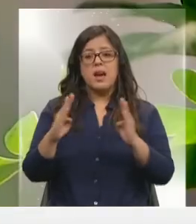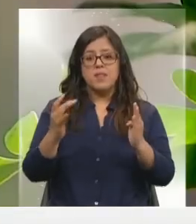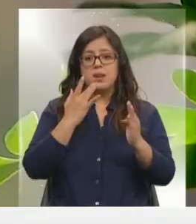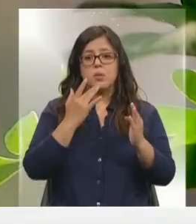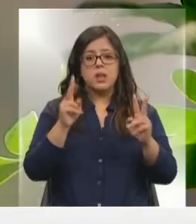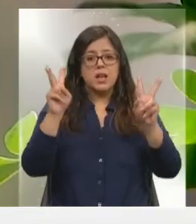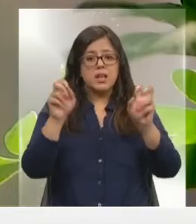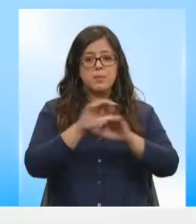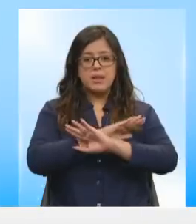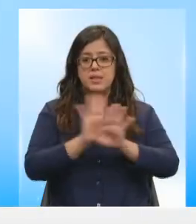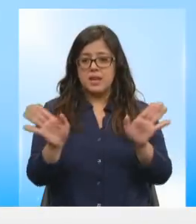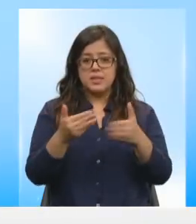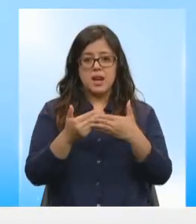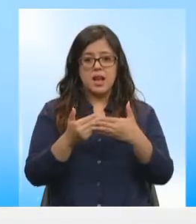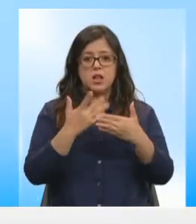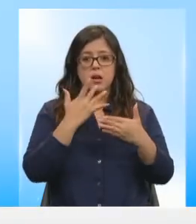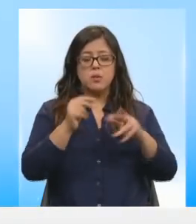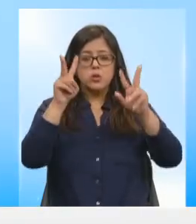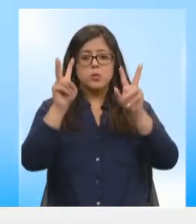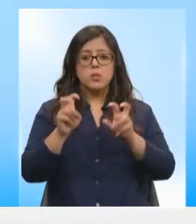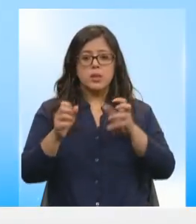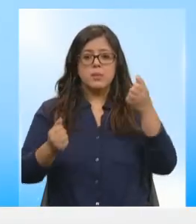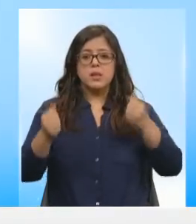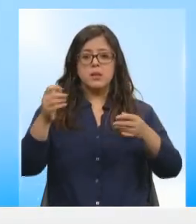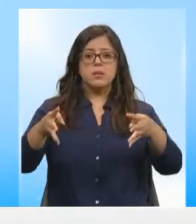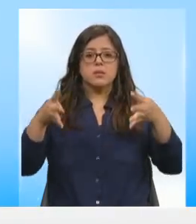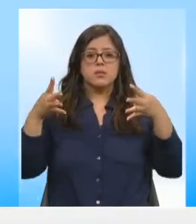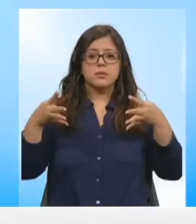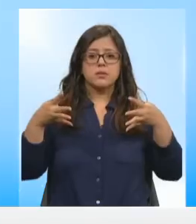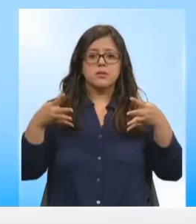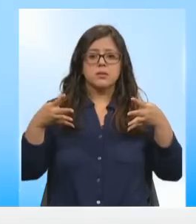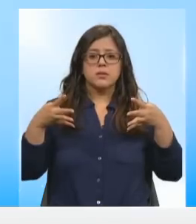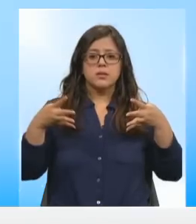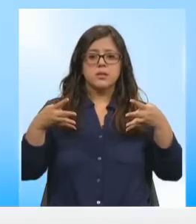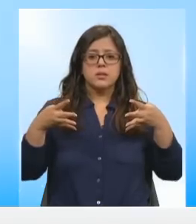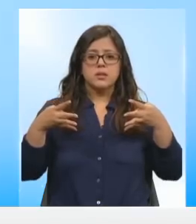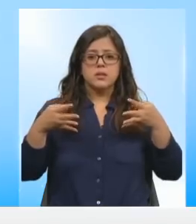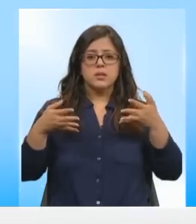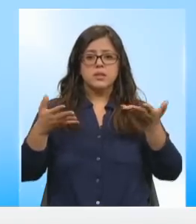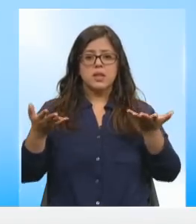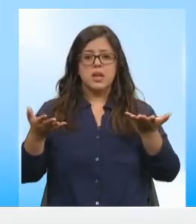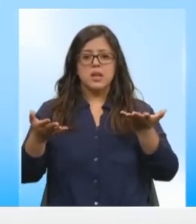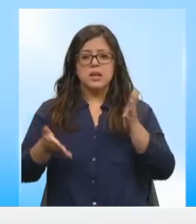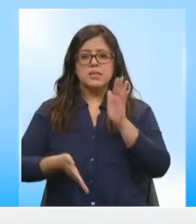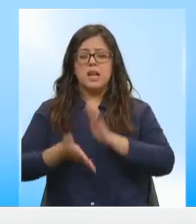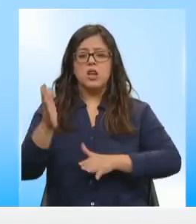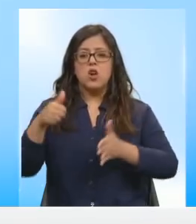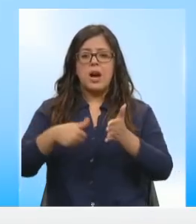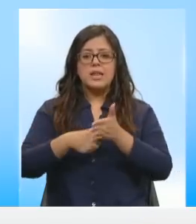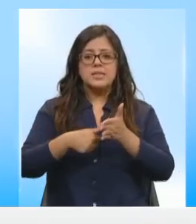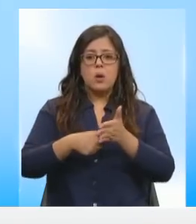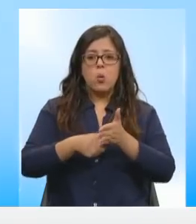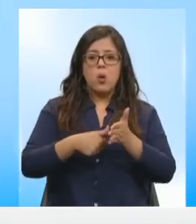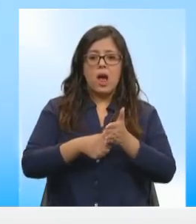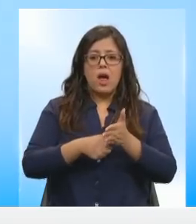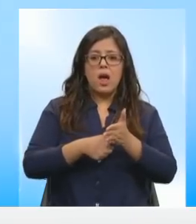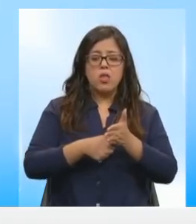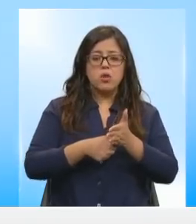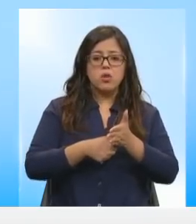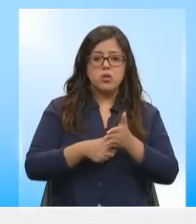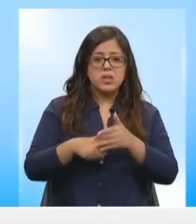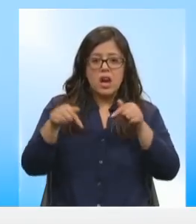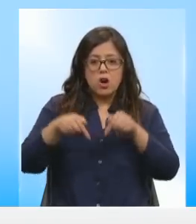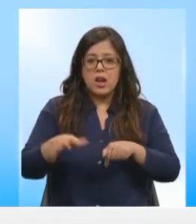el caso terminado, porque supuestamente el camión había salido asegurado de la concesionaria. siendo que hasta el día de hoy todavía no hay seguros para los